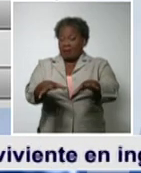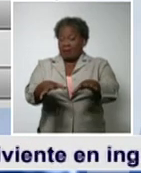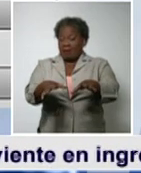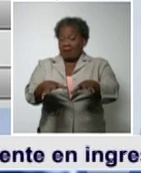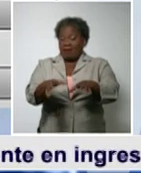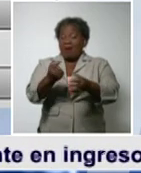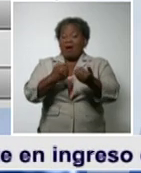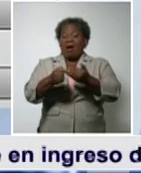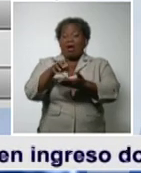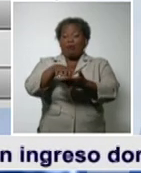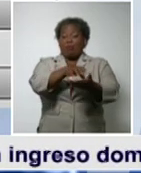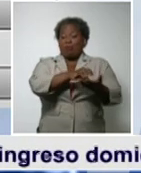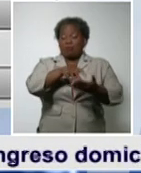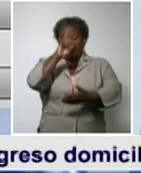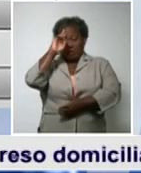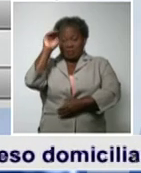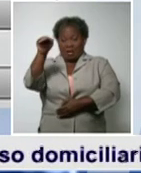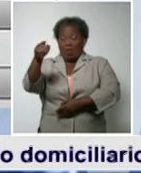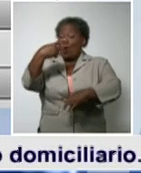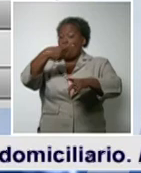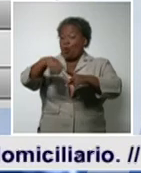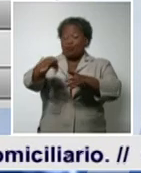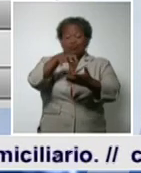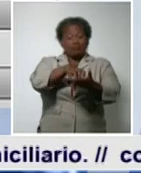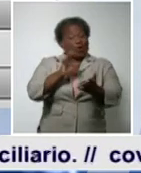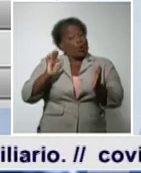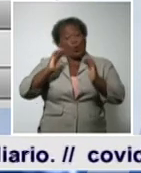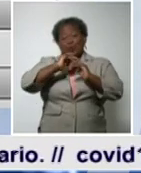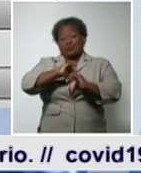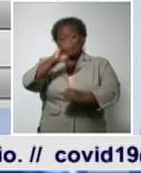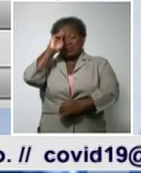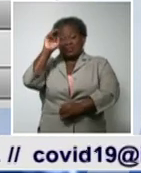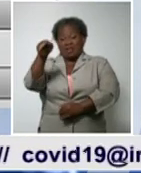lugares ingresados, en otros no,